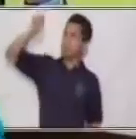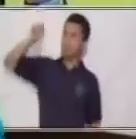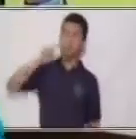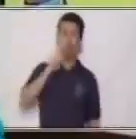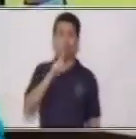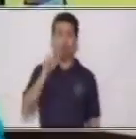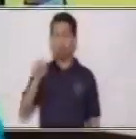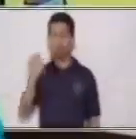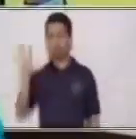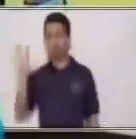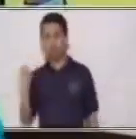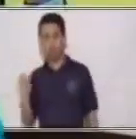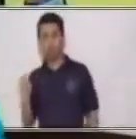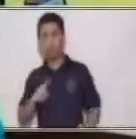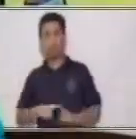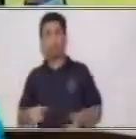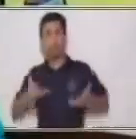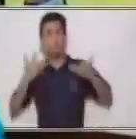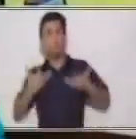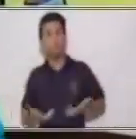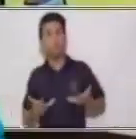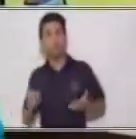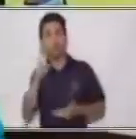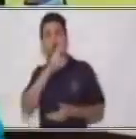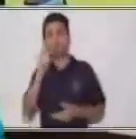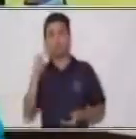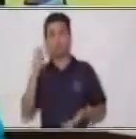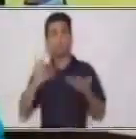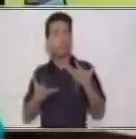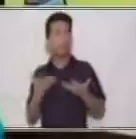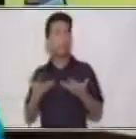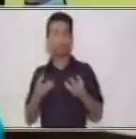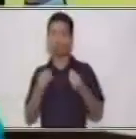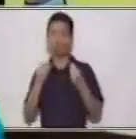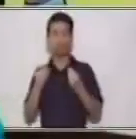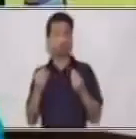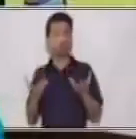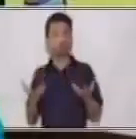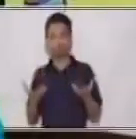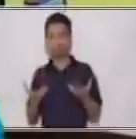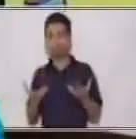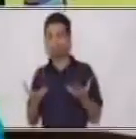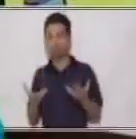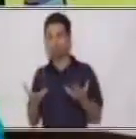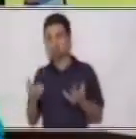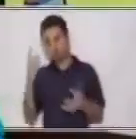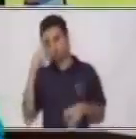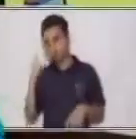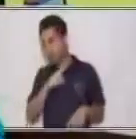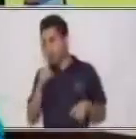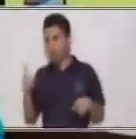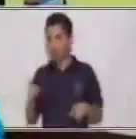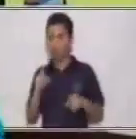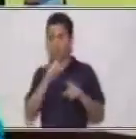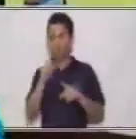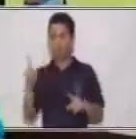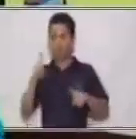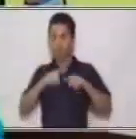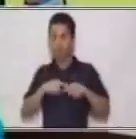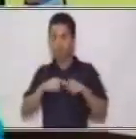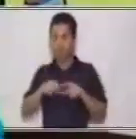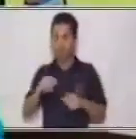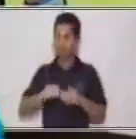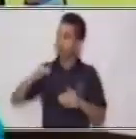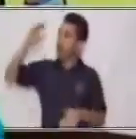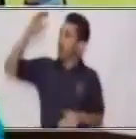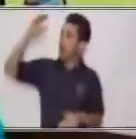200 libras, casi que dobla el peso, su cantidad de peso a la medida o a la altura. Entonces esa